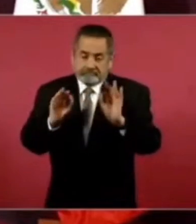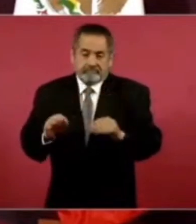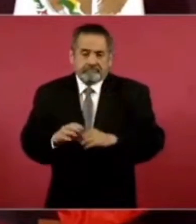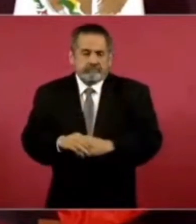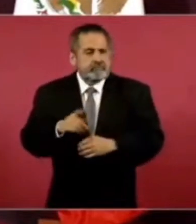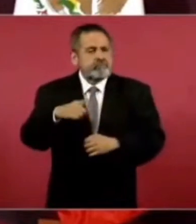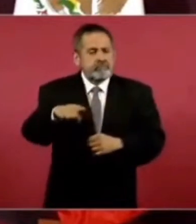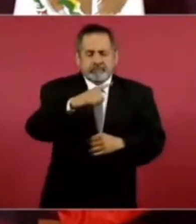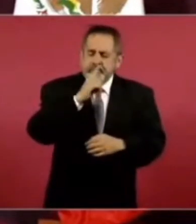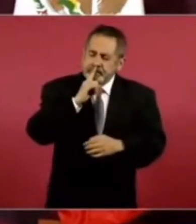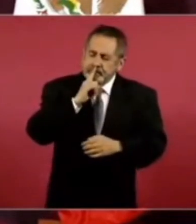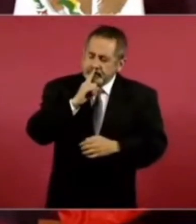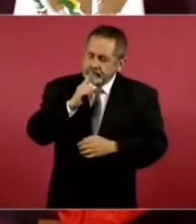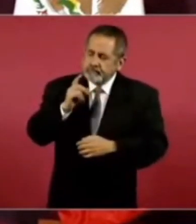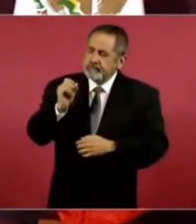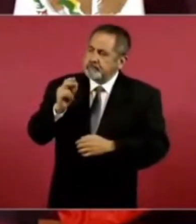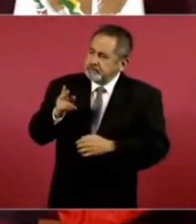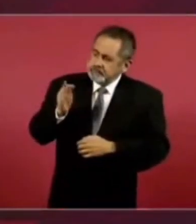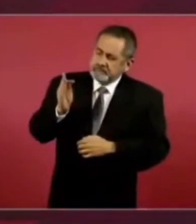han ido aceptando